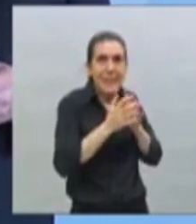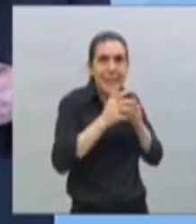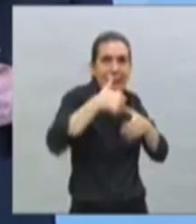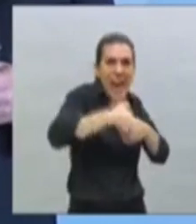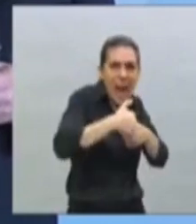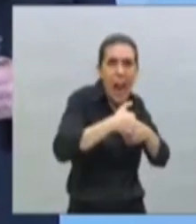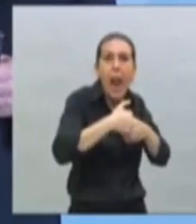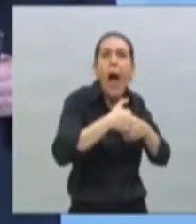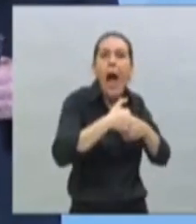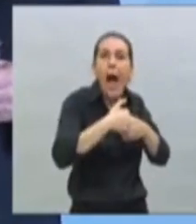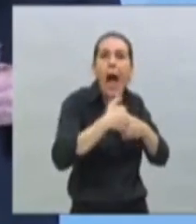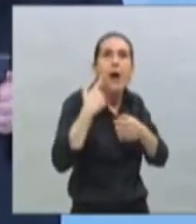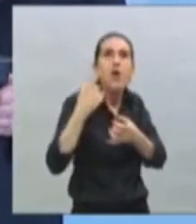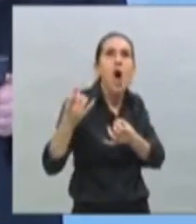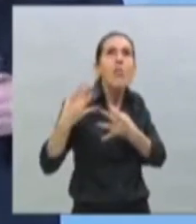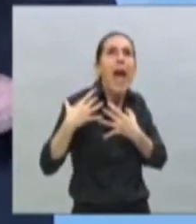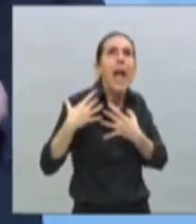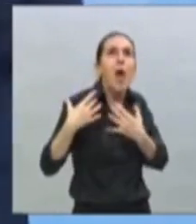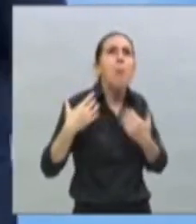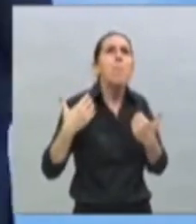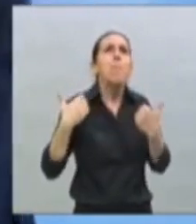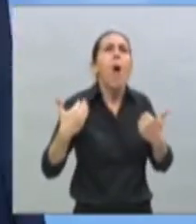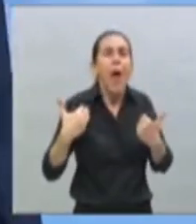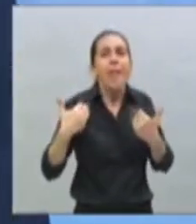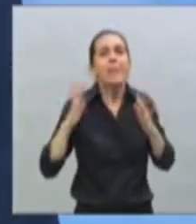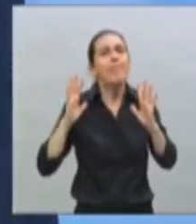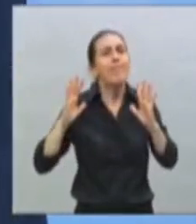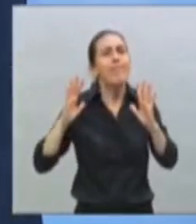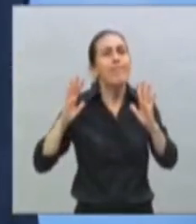posibilidades de ser contagiados se minimizan.